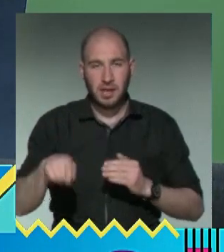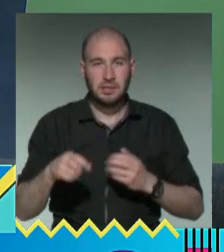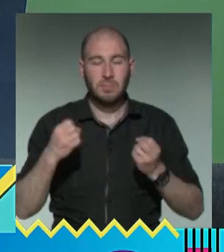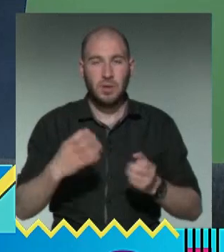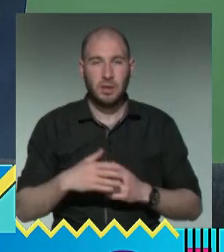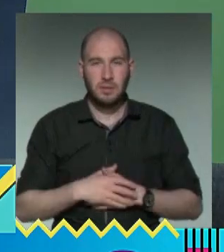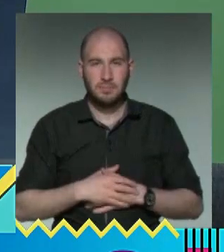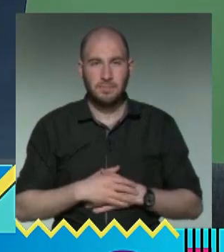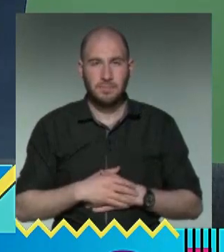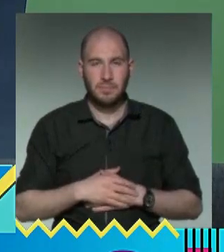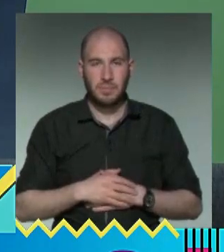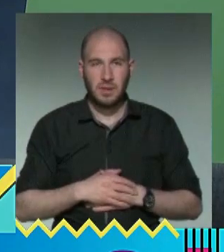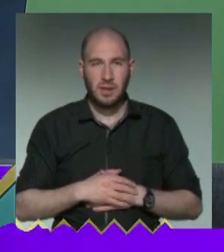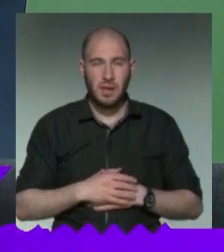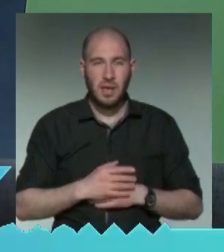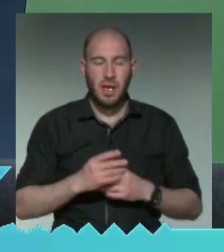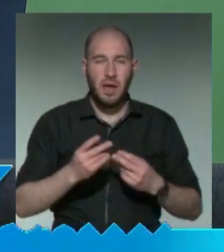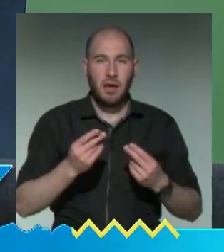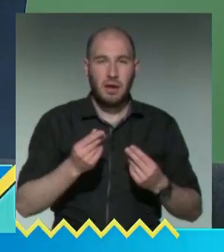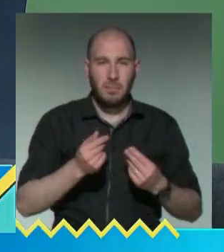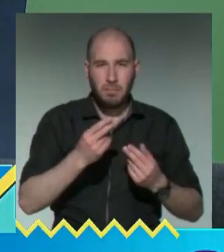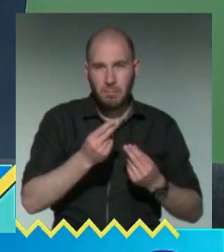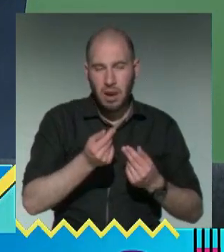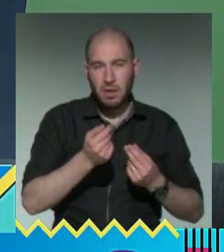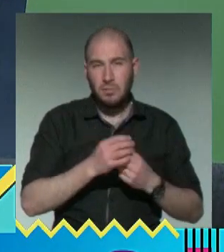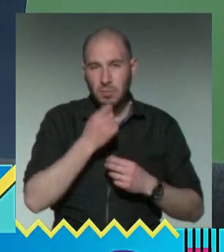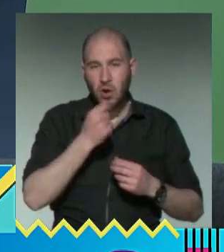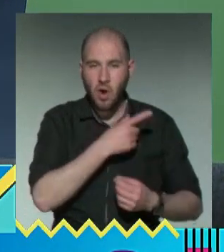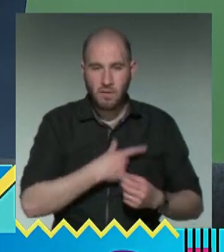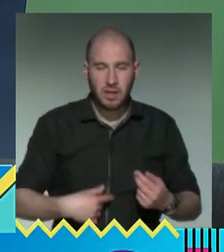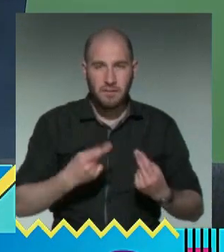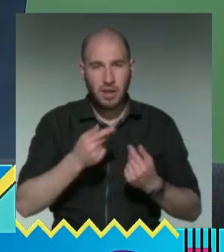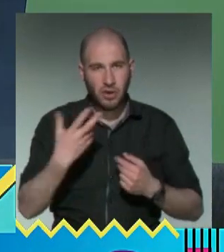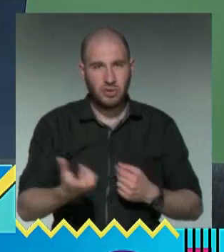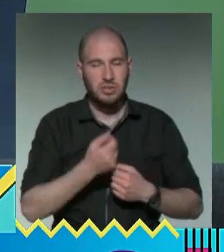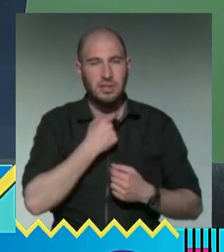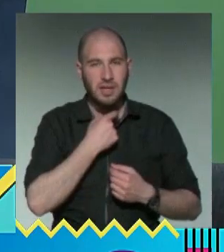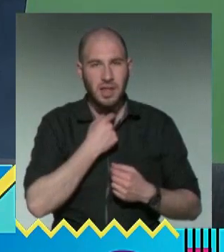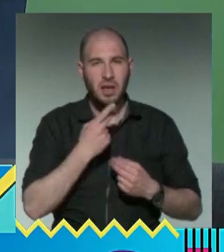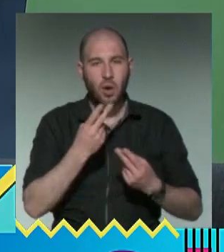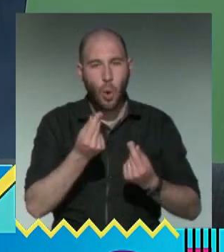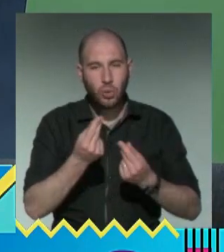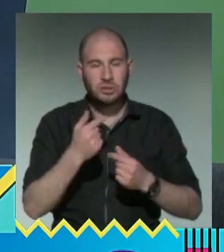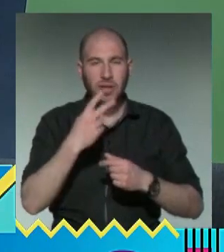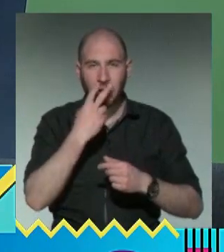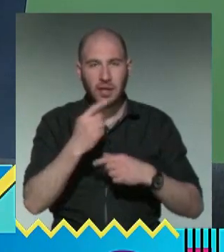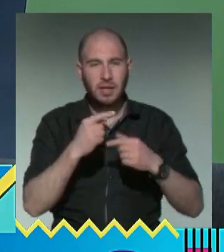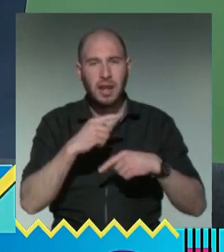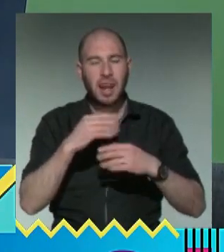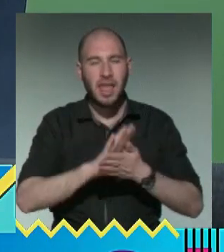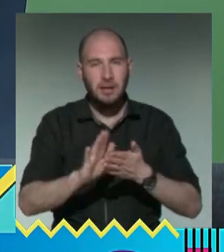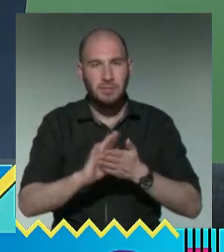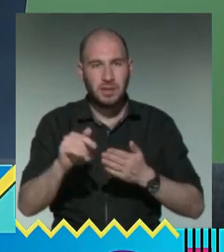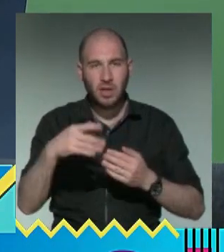porque tanto los valores que quiera tratar de llegar el gobierno para la utilización de todas las energías limpias no